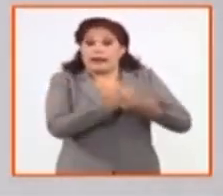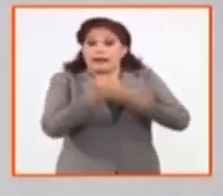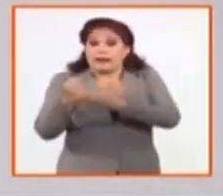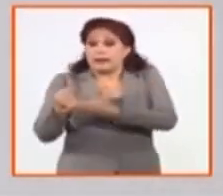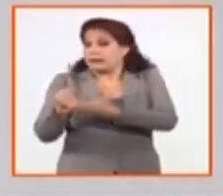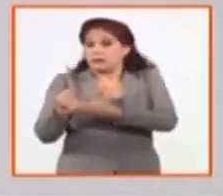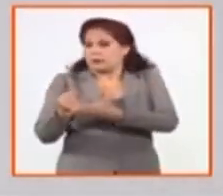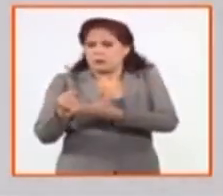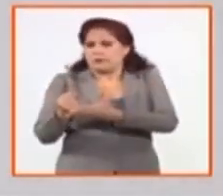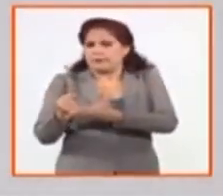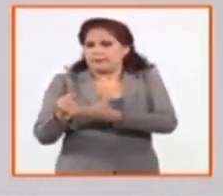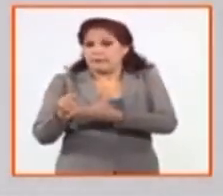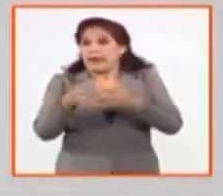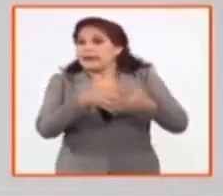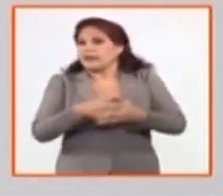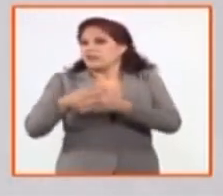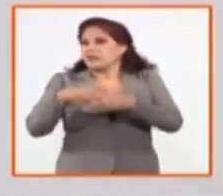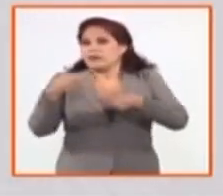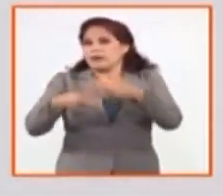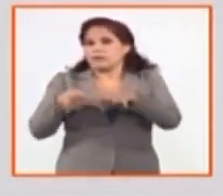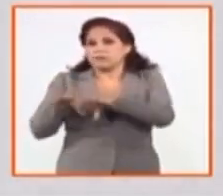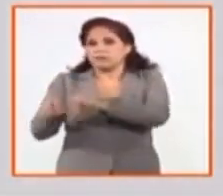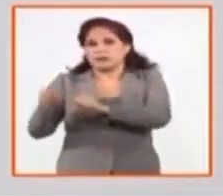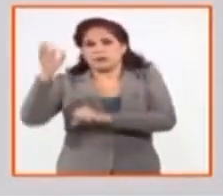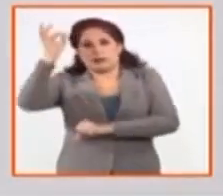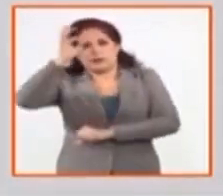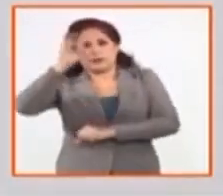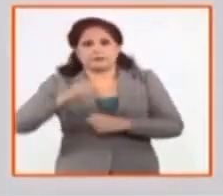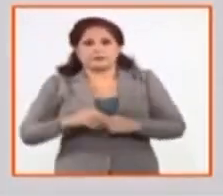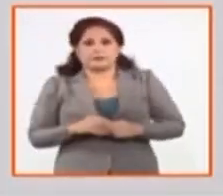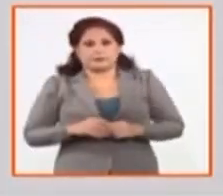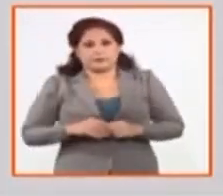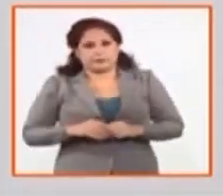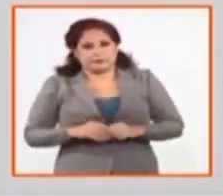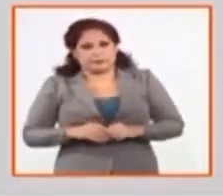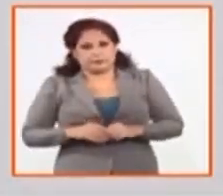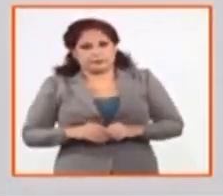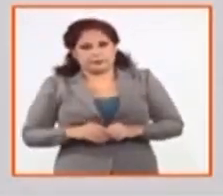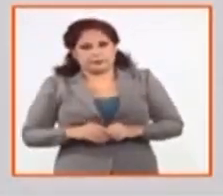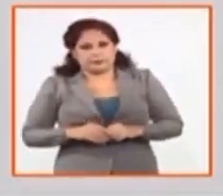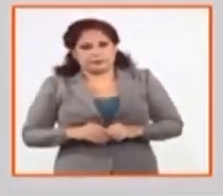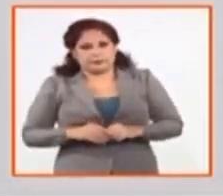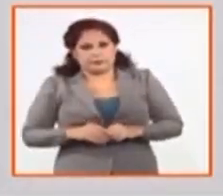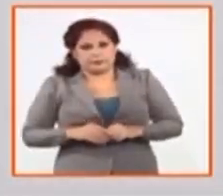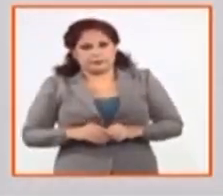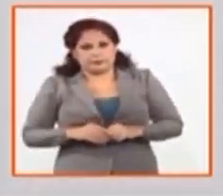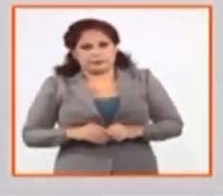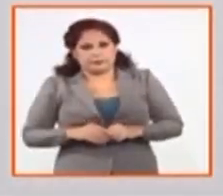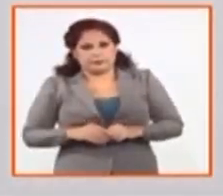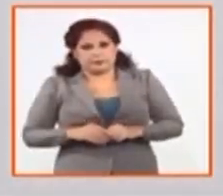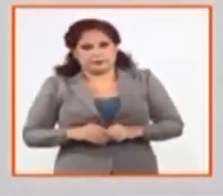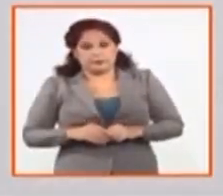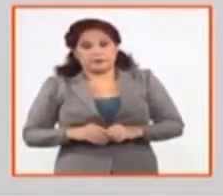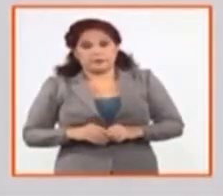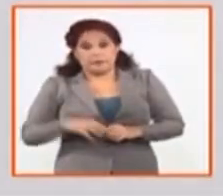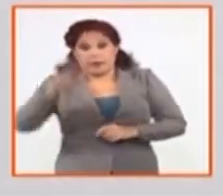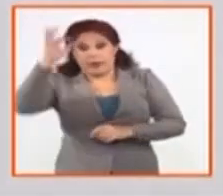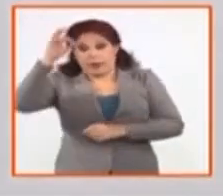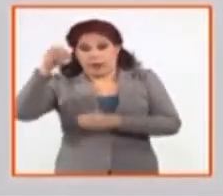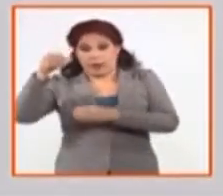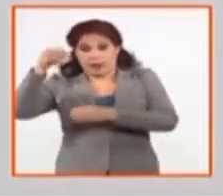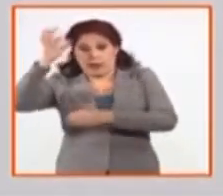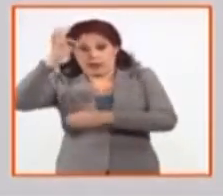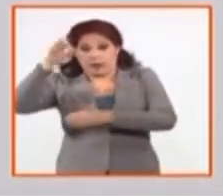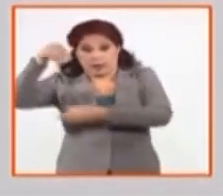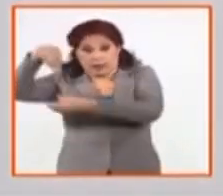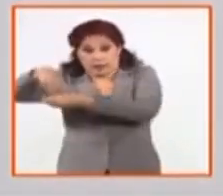en la práctica, porque ha demostrado una cosa que es esencial. Esto tiene un impacto mundial. Esto nos demuestra